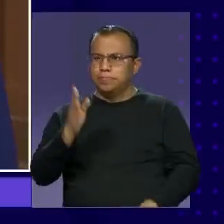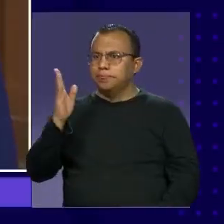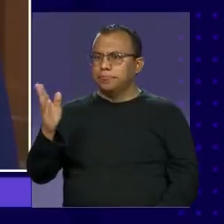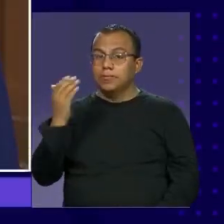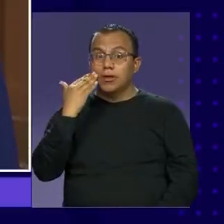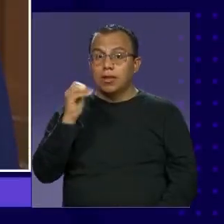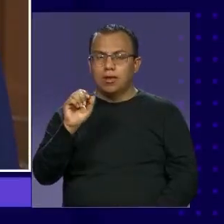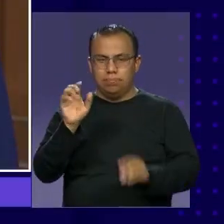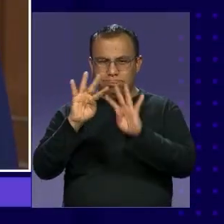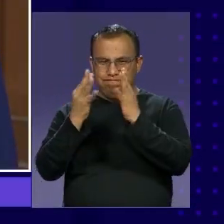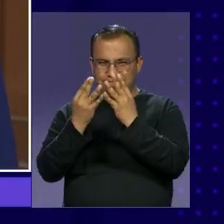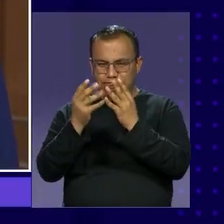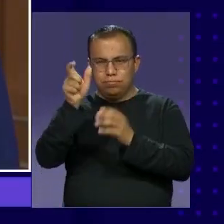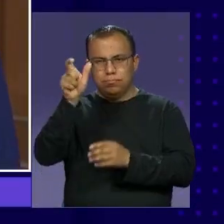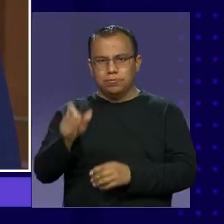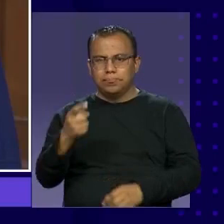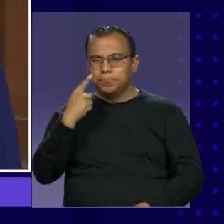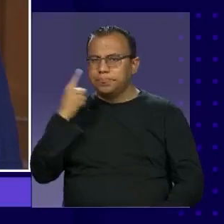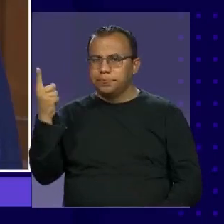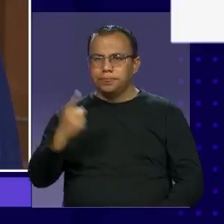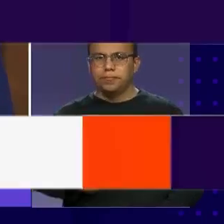por la senadora María José Pizarro o Melisa?